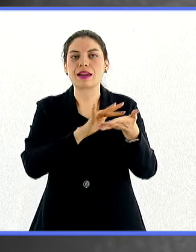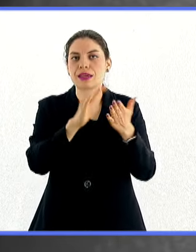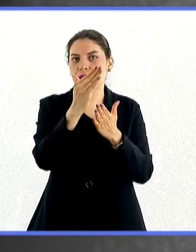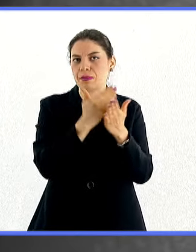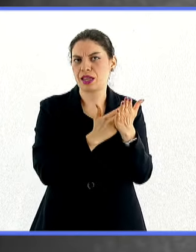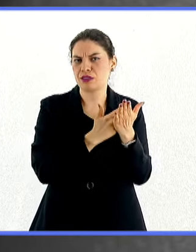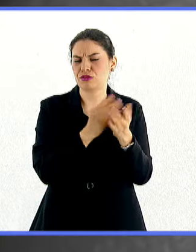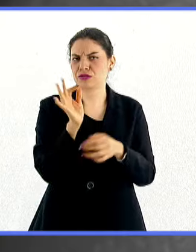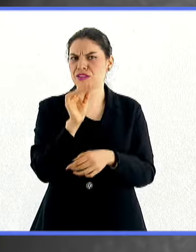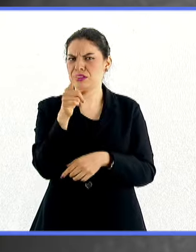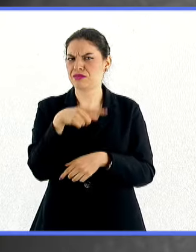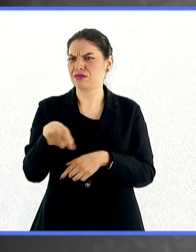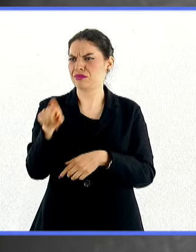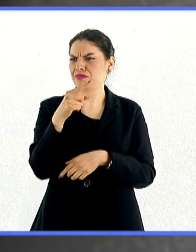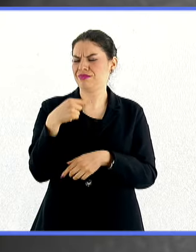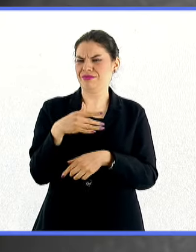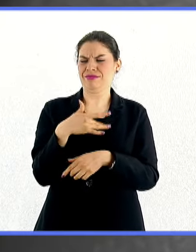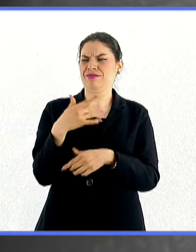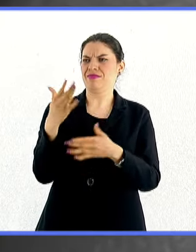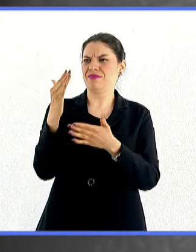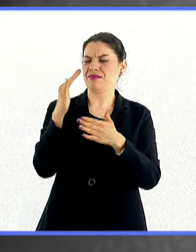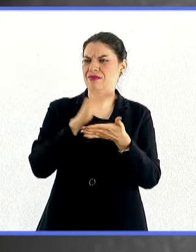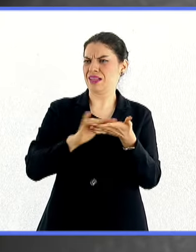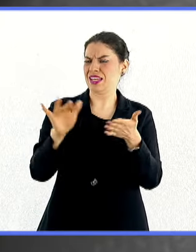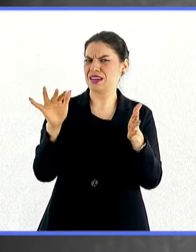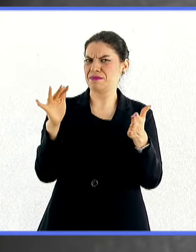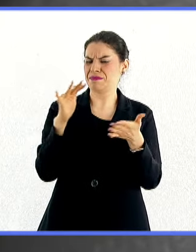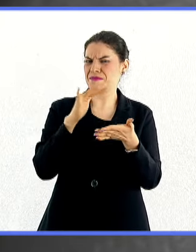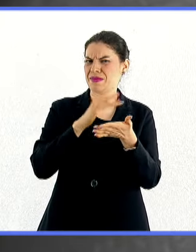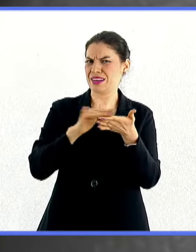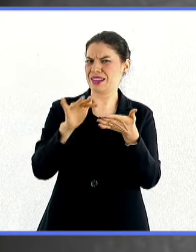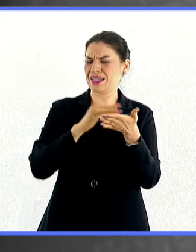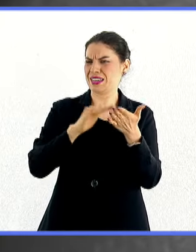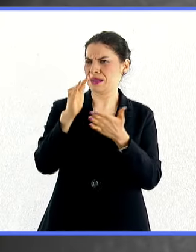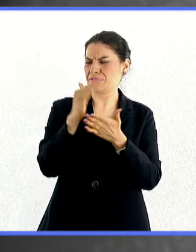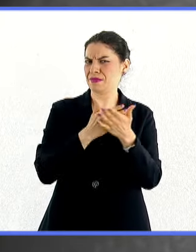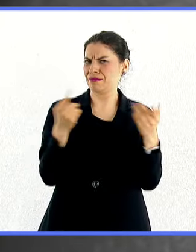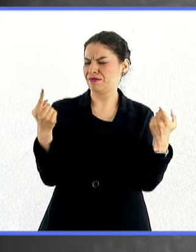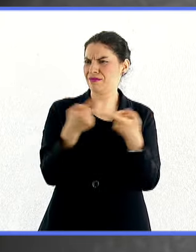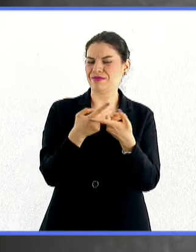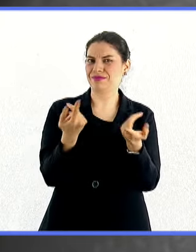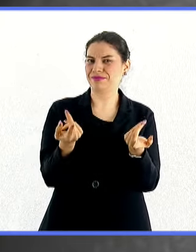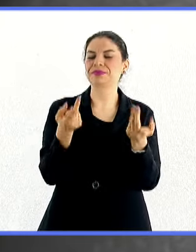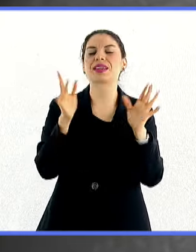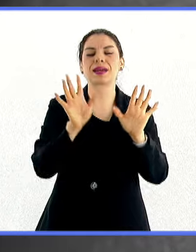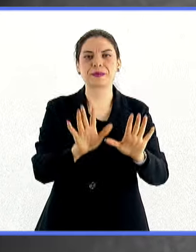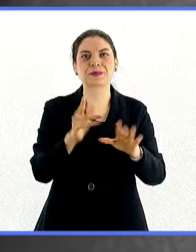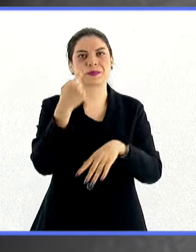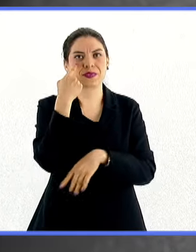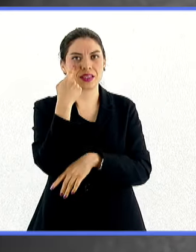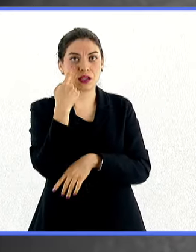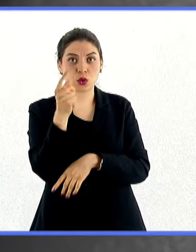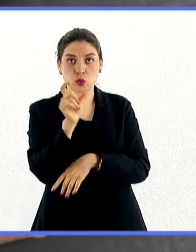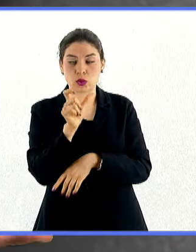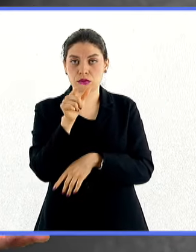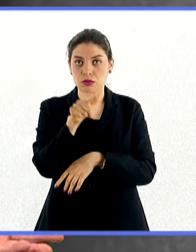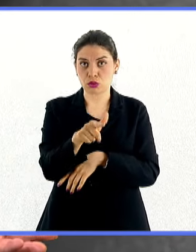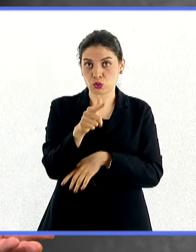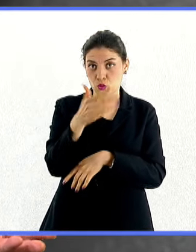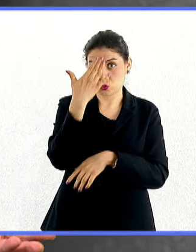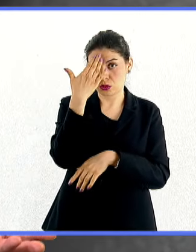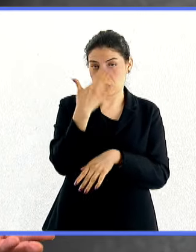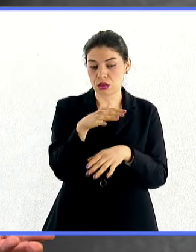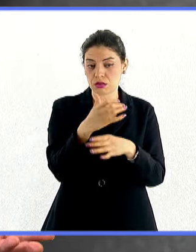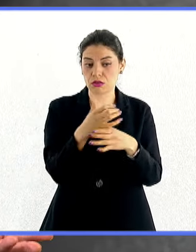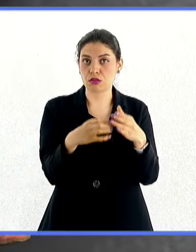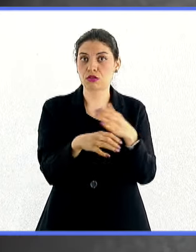sí. Pero a lo que se refiere Eco, que fue un gran erudito, es que saber cosas no te sirve para saber todo,